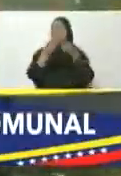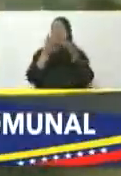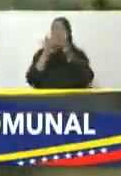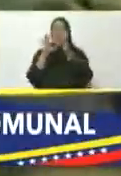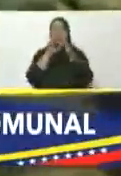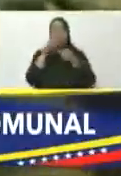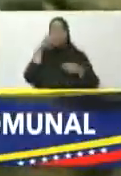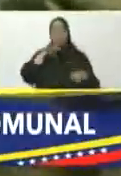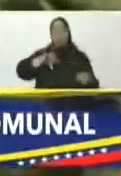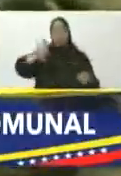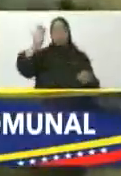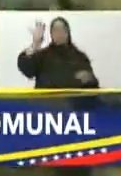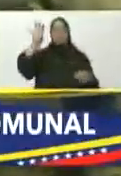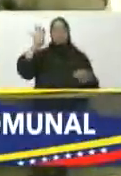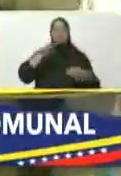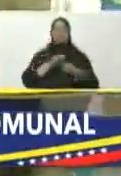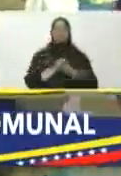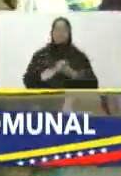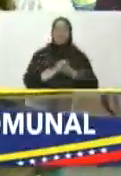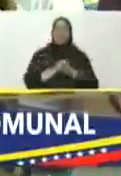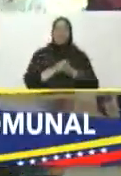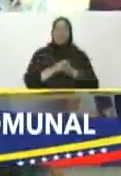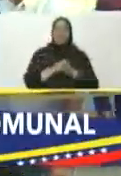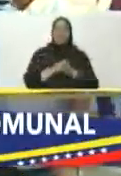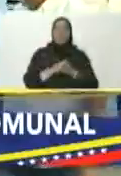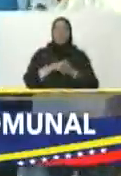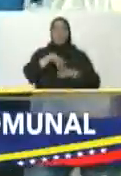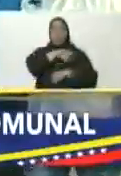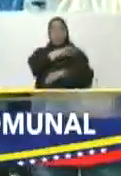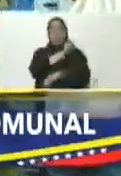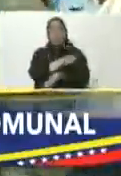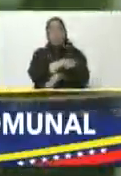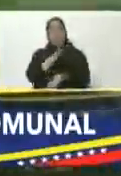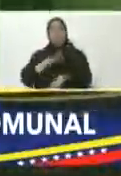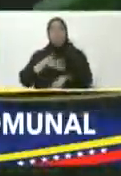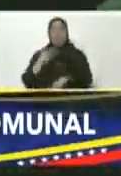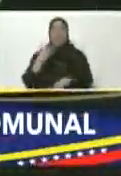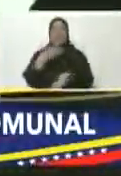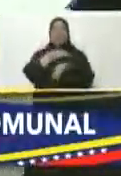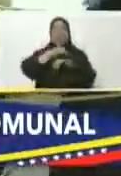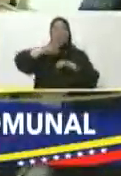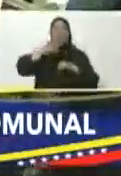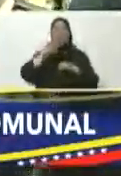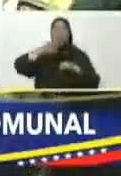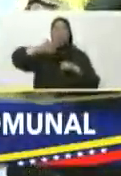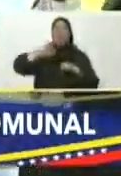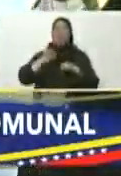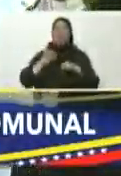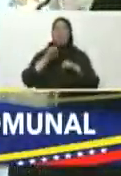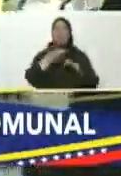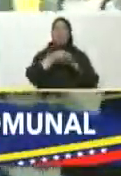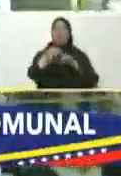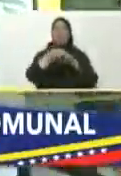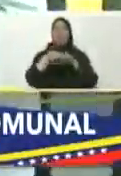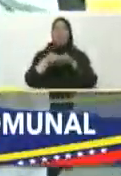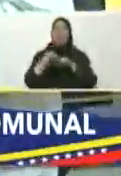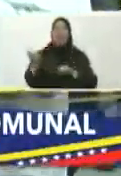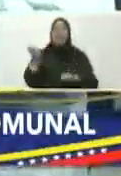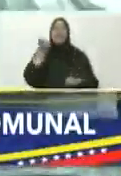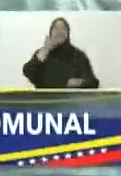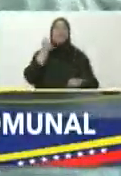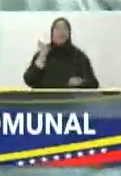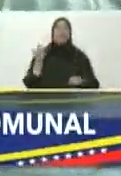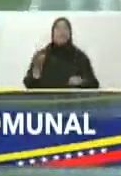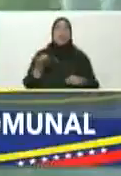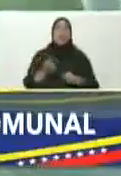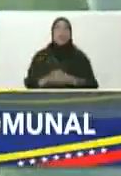a pasar a la parte de seguridad y el fortalecimiento de la Policía Municipal de Valencia. Mis saludos a Ramos. ¿Cómo